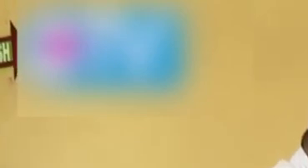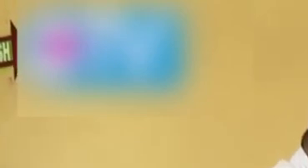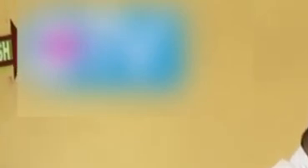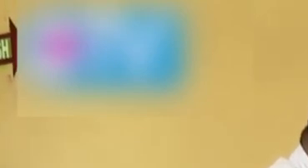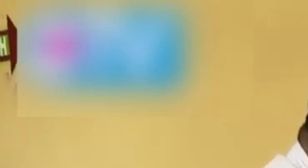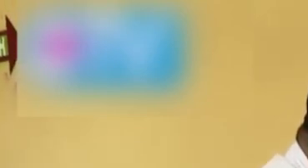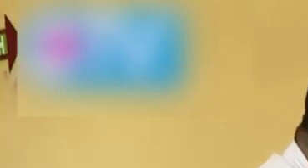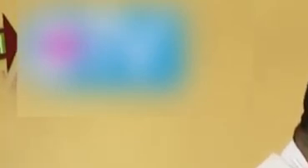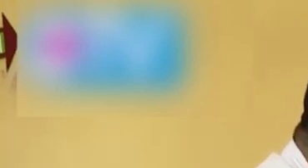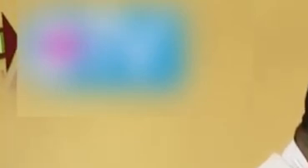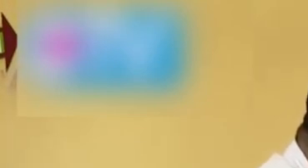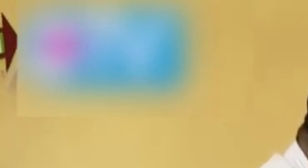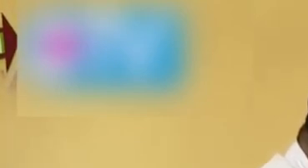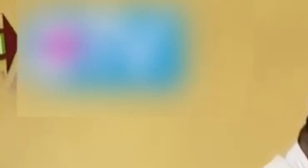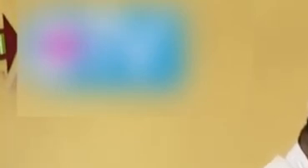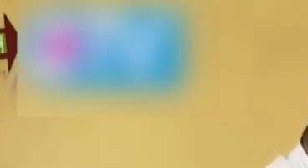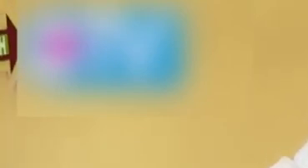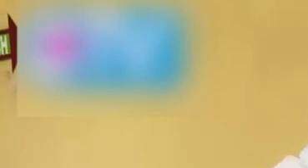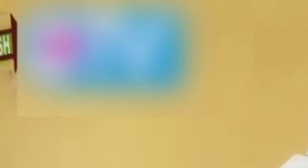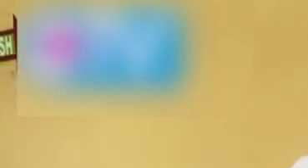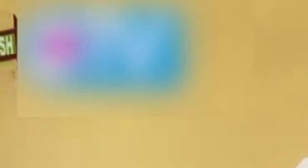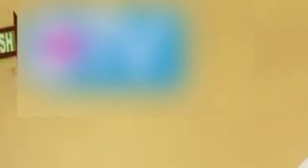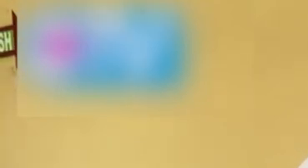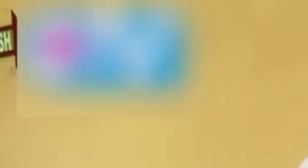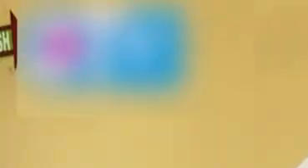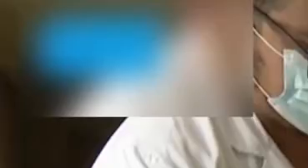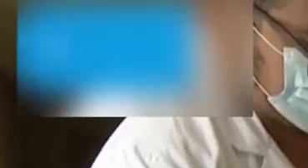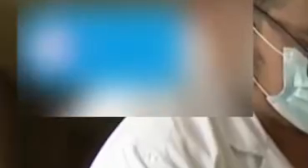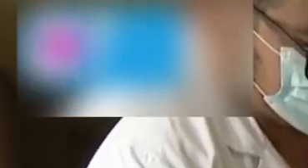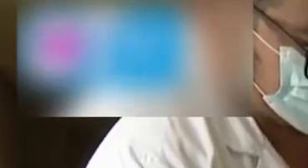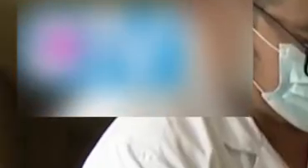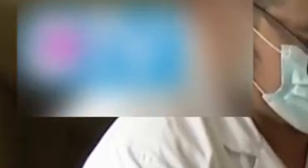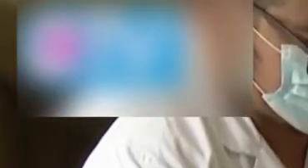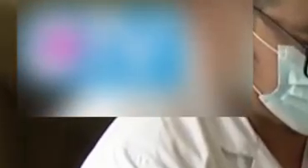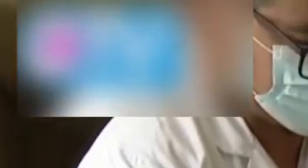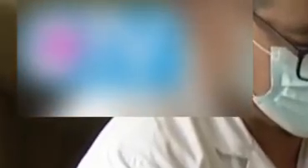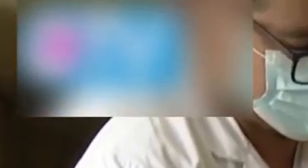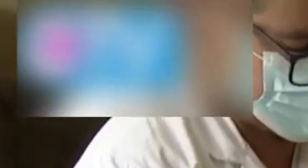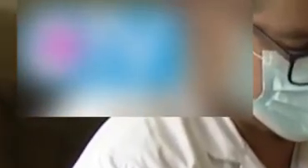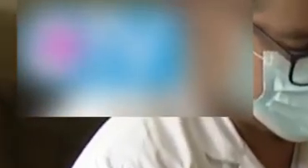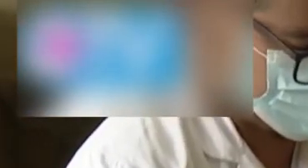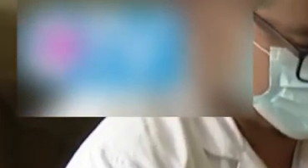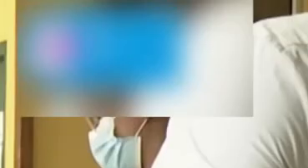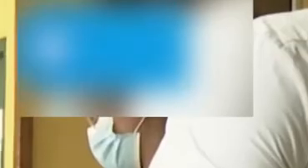mañana todas segundas dosis para noticias 12 gabriel a solórzano